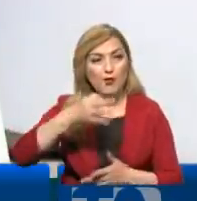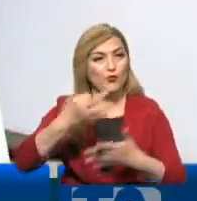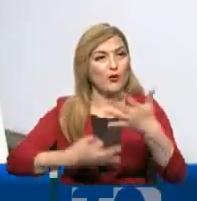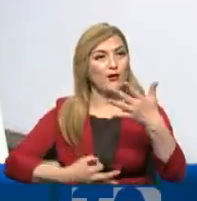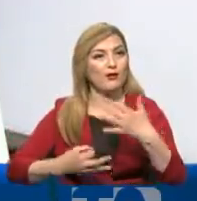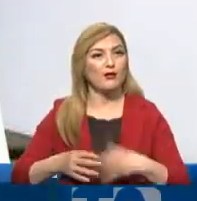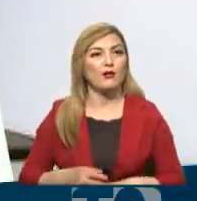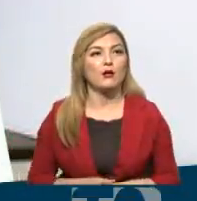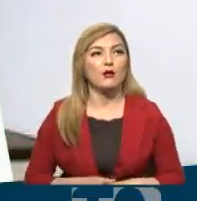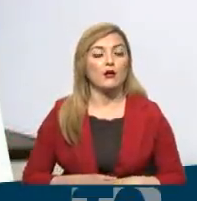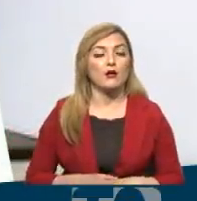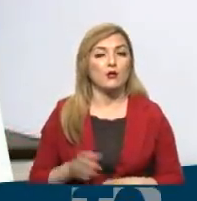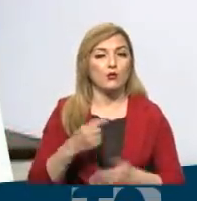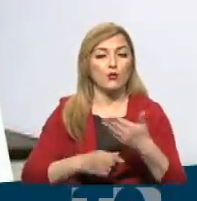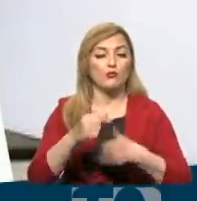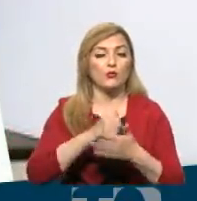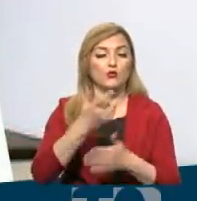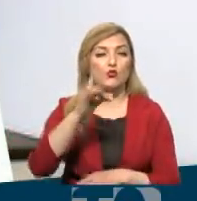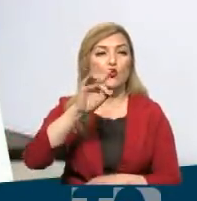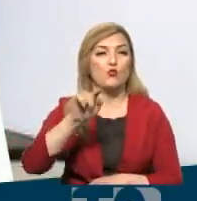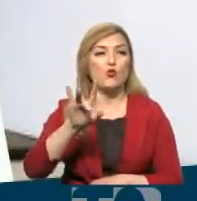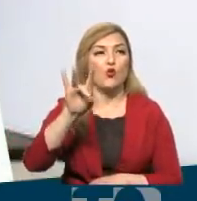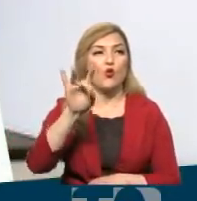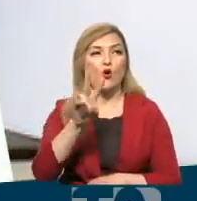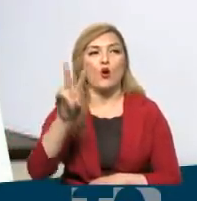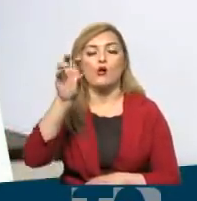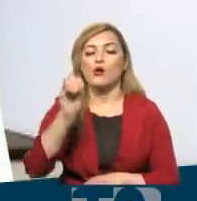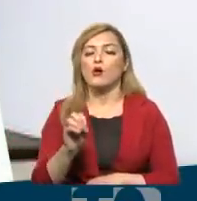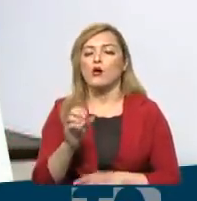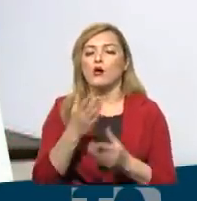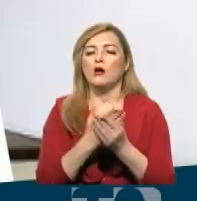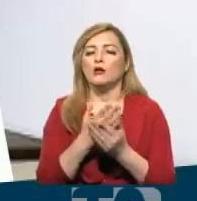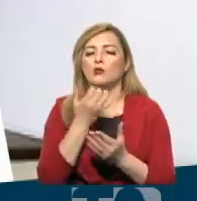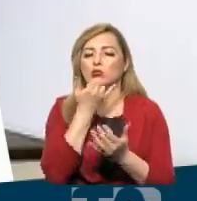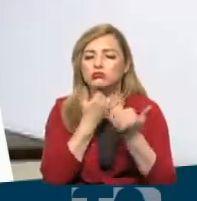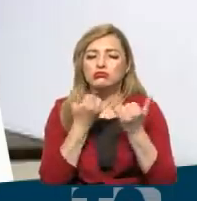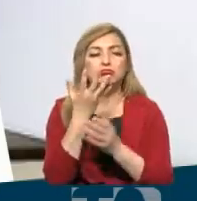Guayas registró 18.82% de actas con novedad, es decir,